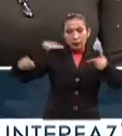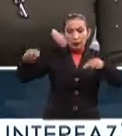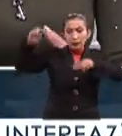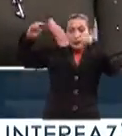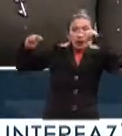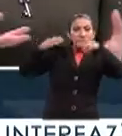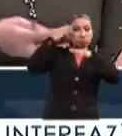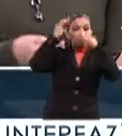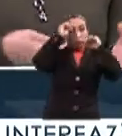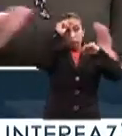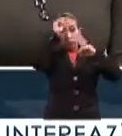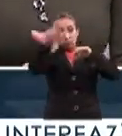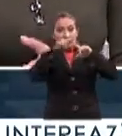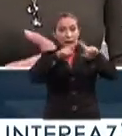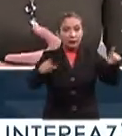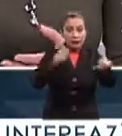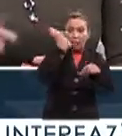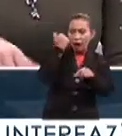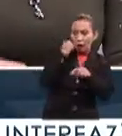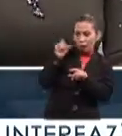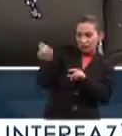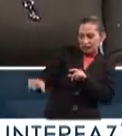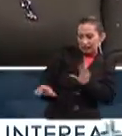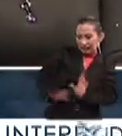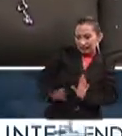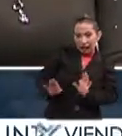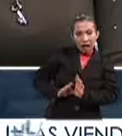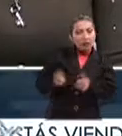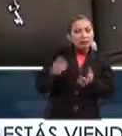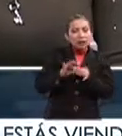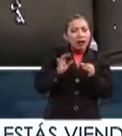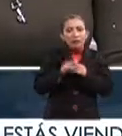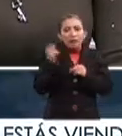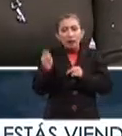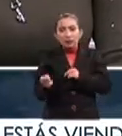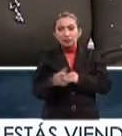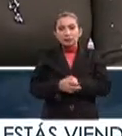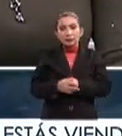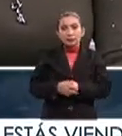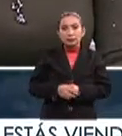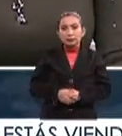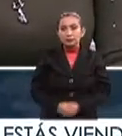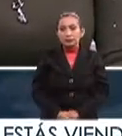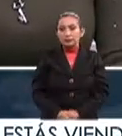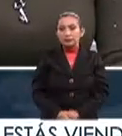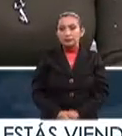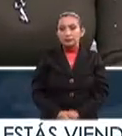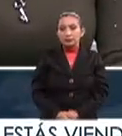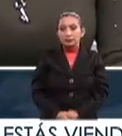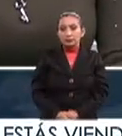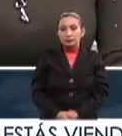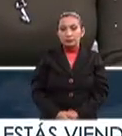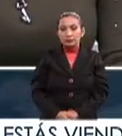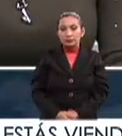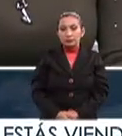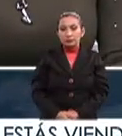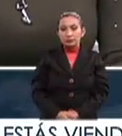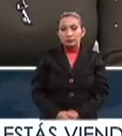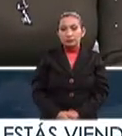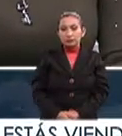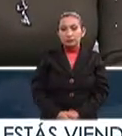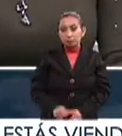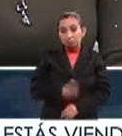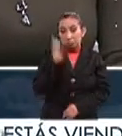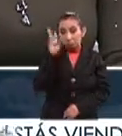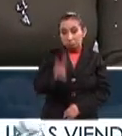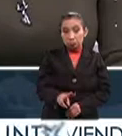nivel académico, la diferencia de los alumnos que existen? Cuéntanos un poco, platícanos un poco sobre esto. Pues realmente me